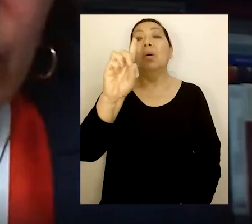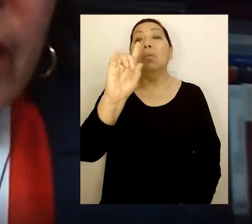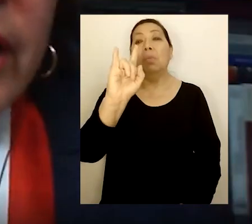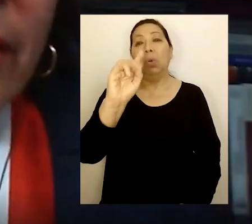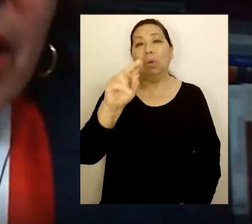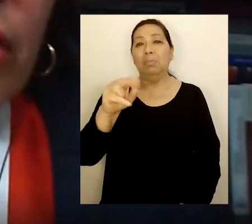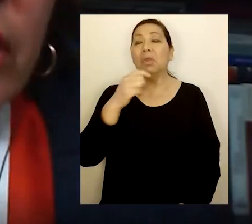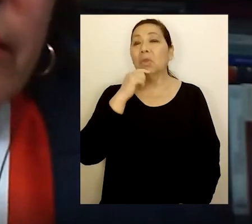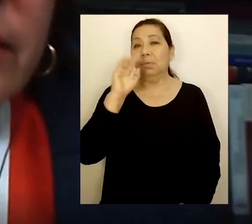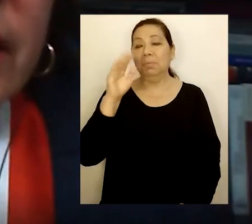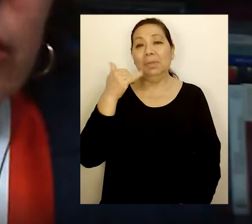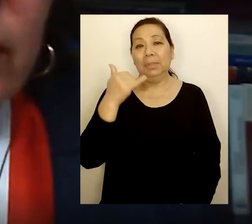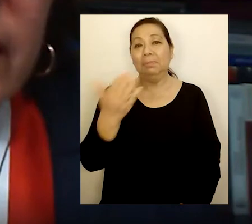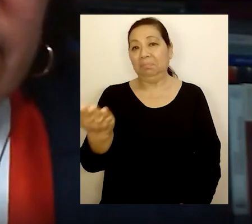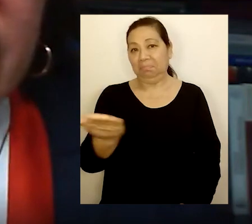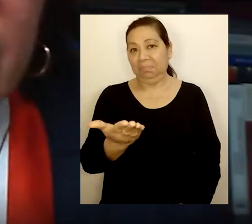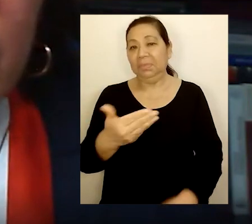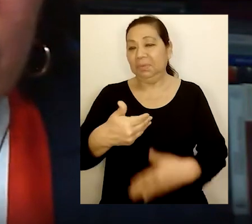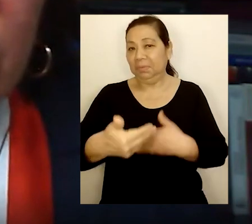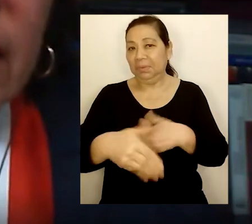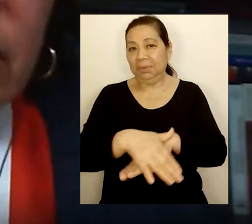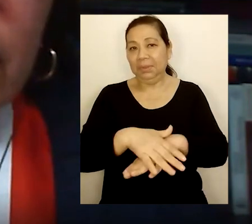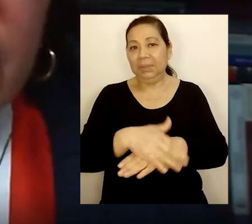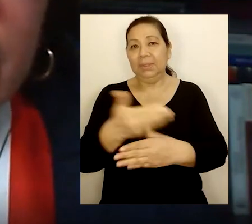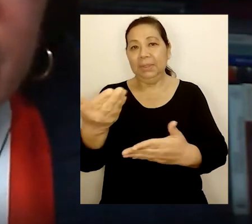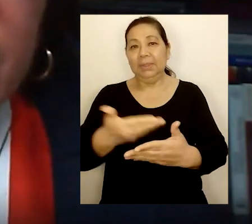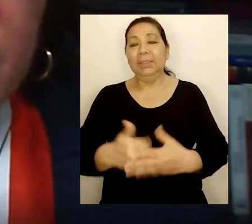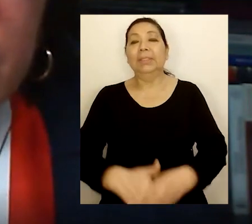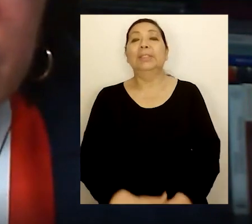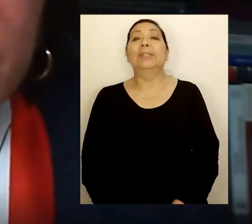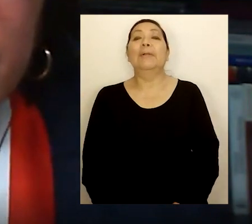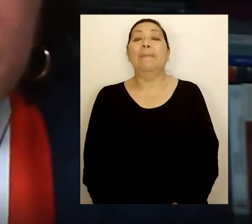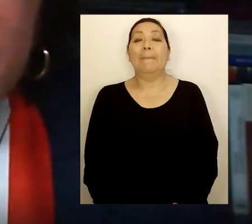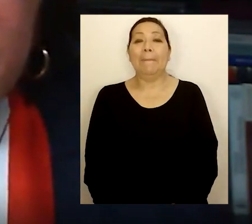Yo voy a ir llamándole, más bien tú anda avanzando con el ECRA.